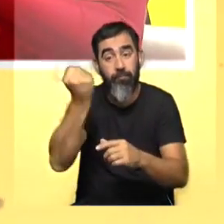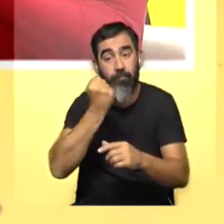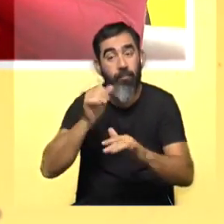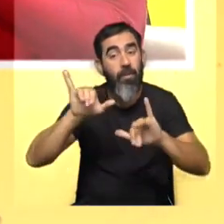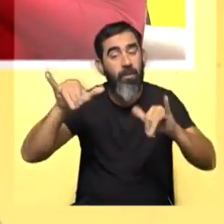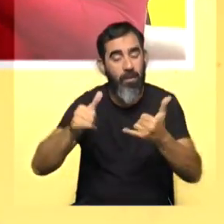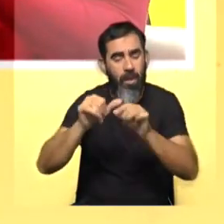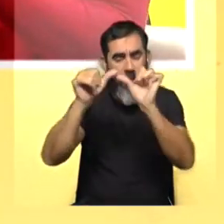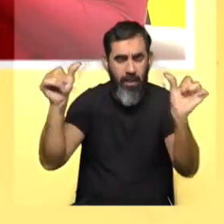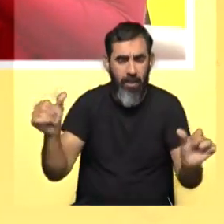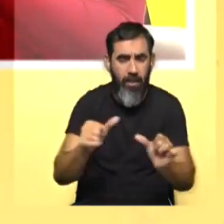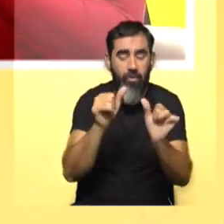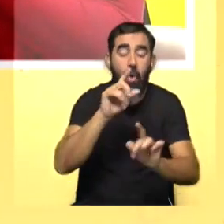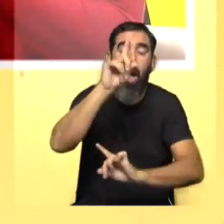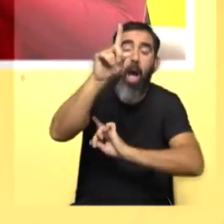hicieron